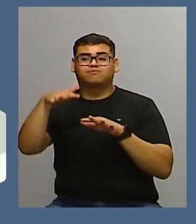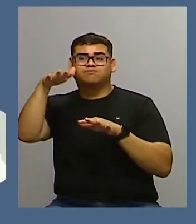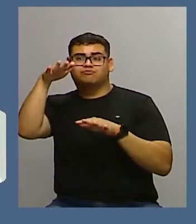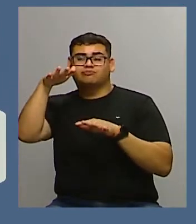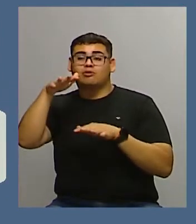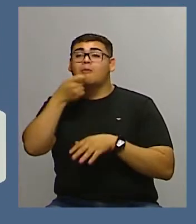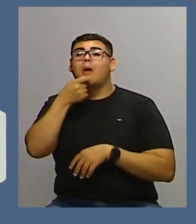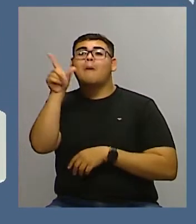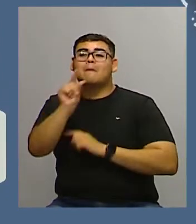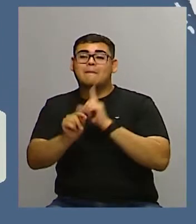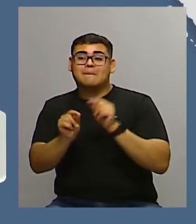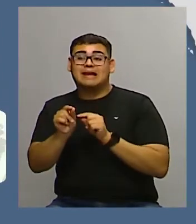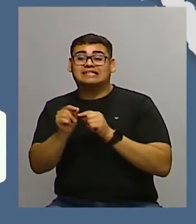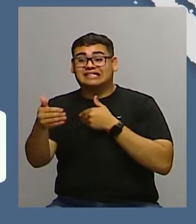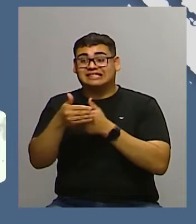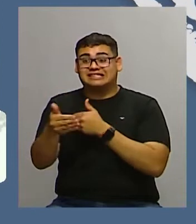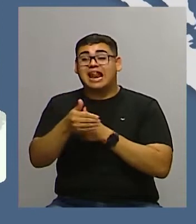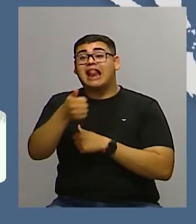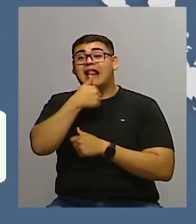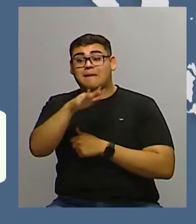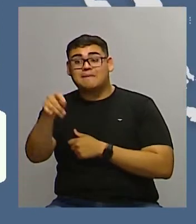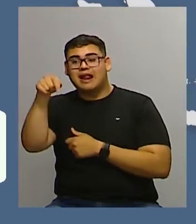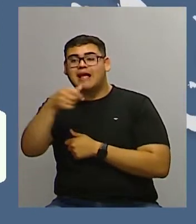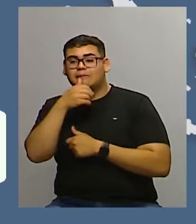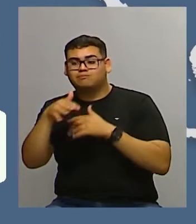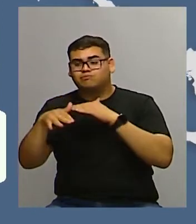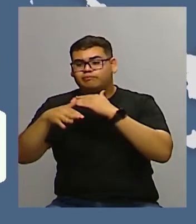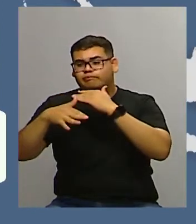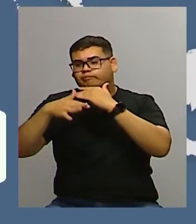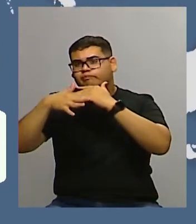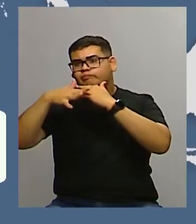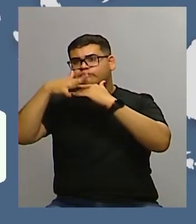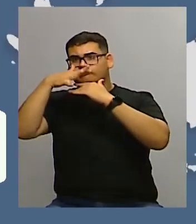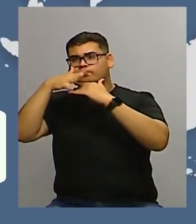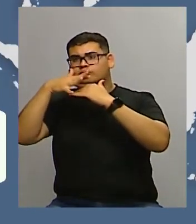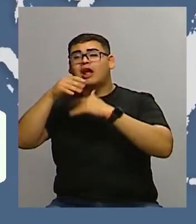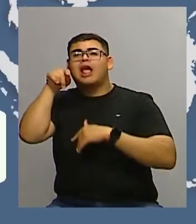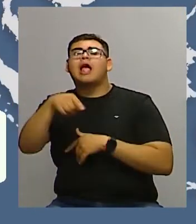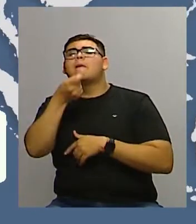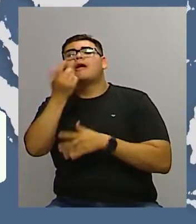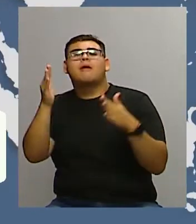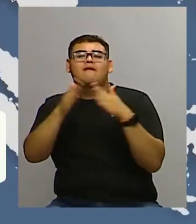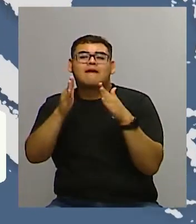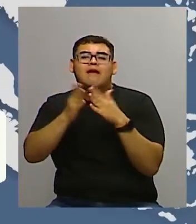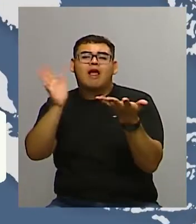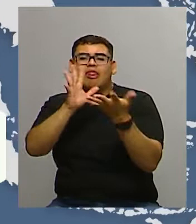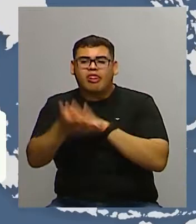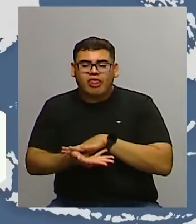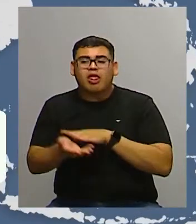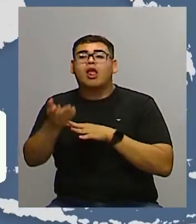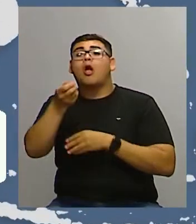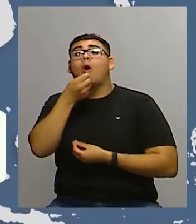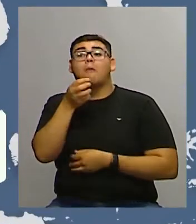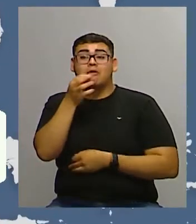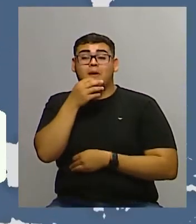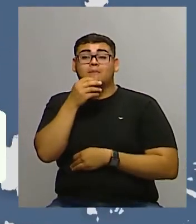hace que vayan perdiendo territorio, donde se ven afectadas su infraestructura, sus viviendas, el acceso al agua segura, porque